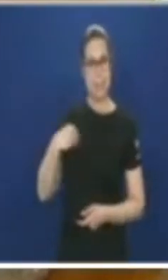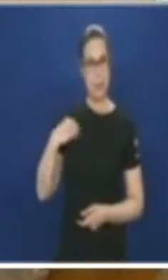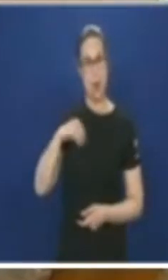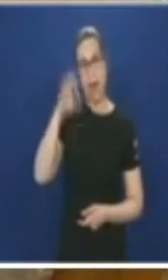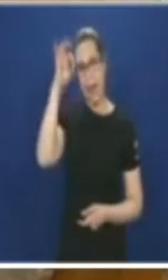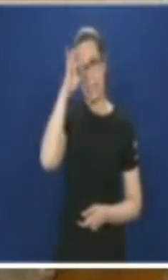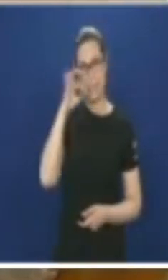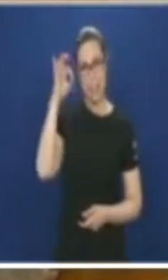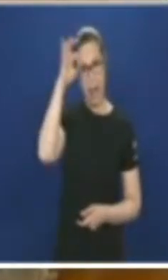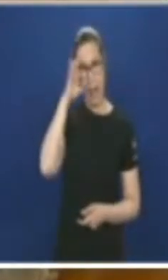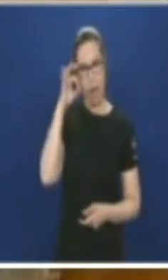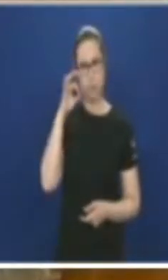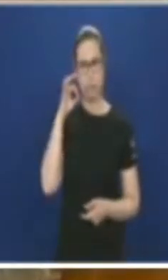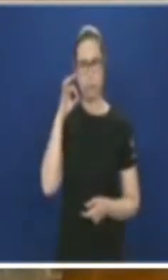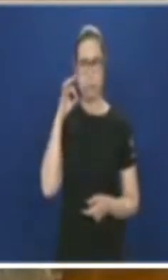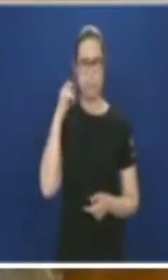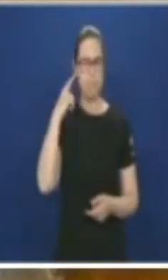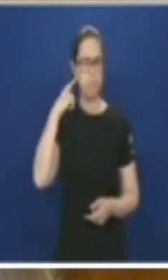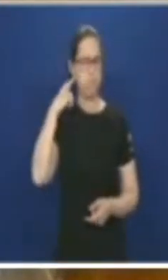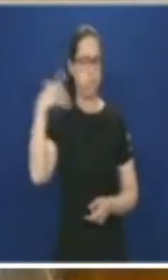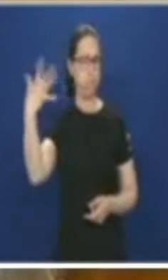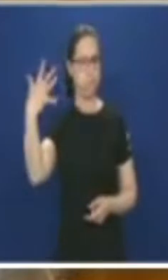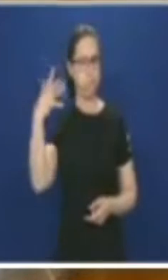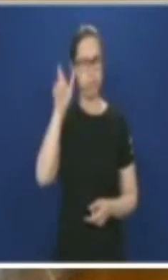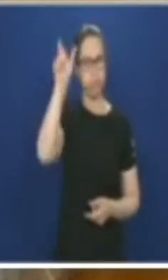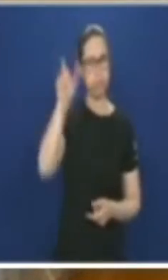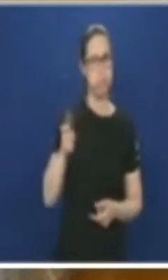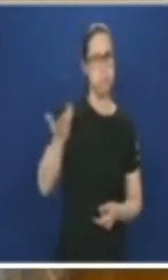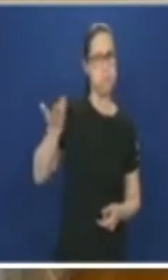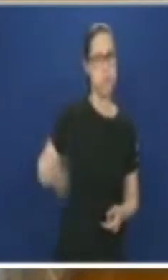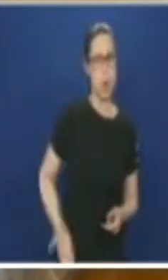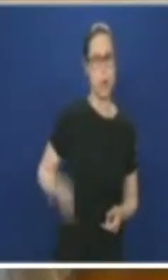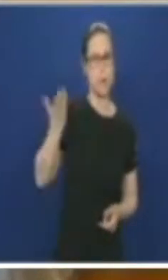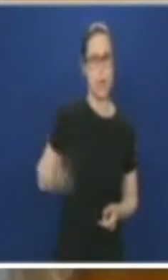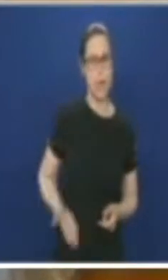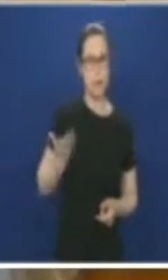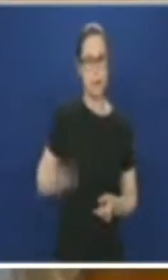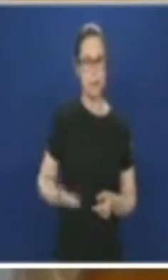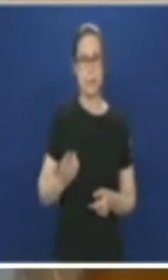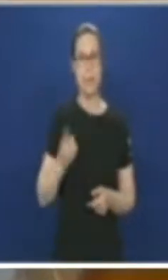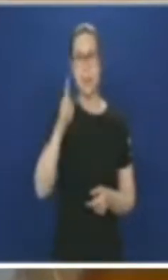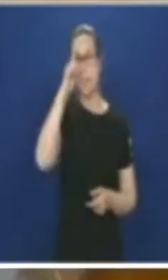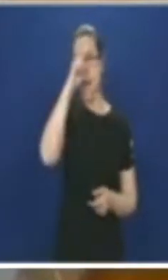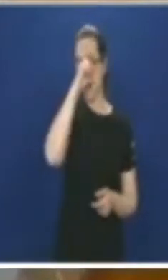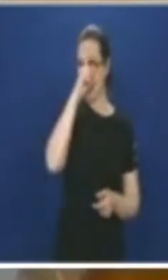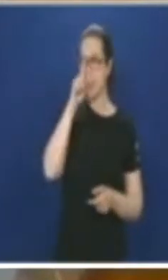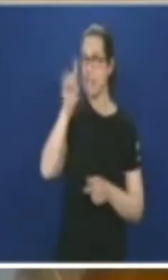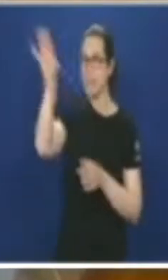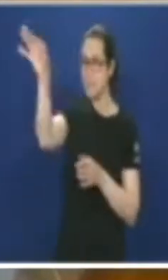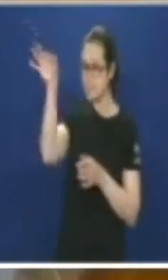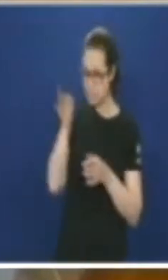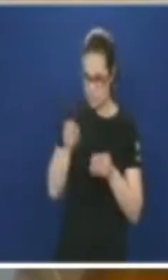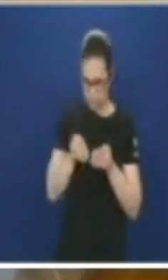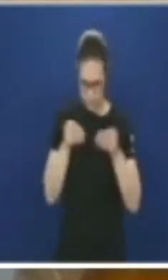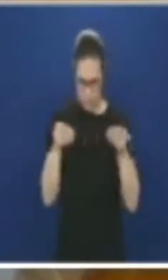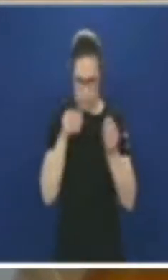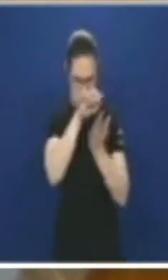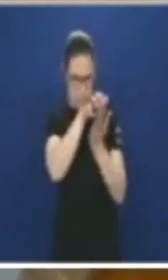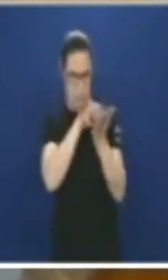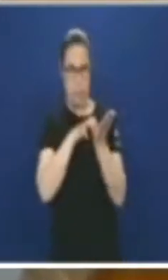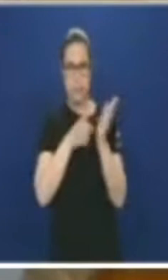papel determinante para lograr rescatar o documento dos arquivos madrileños e presentalo na sesión das